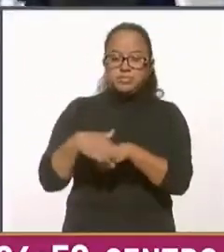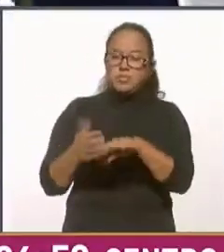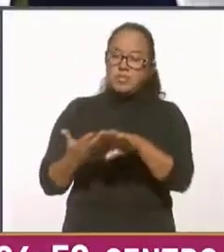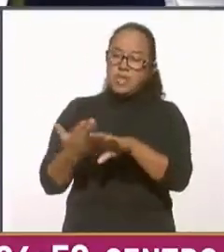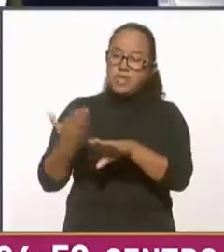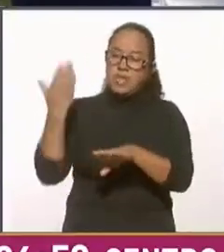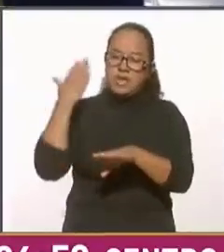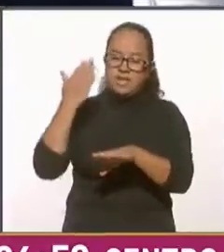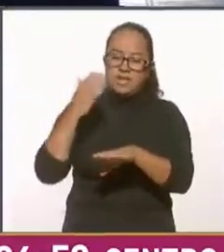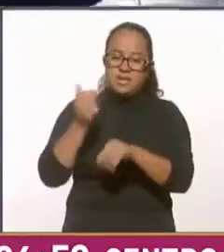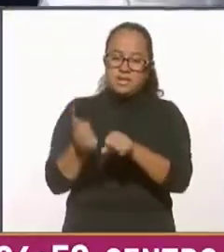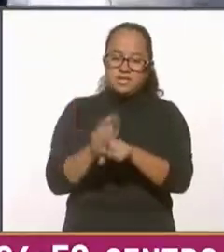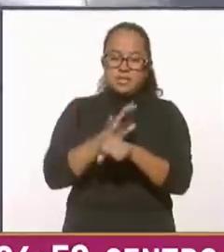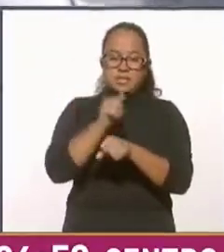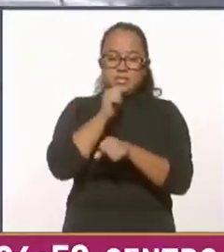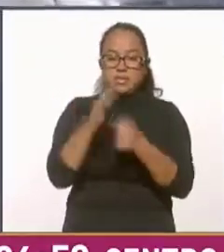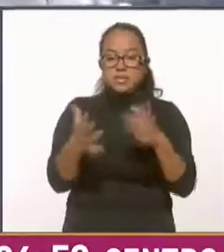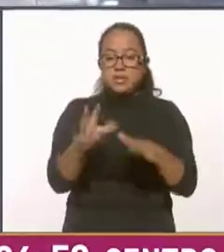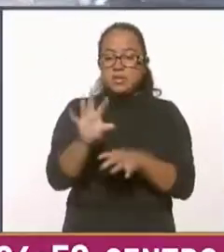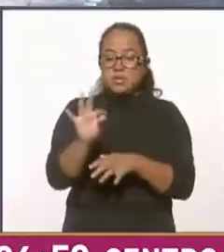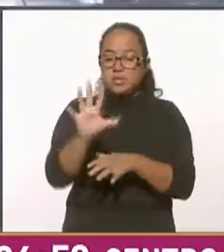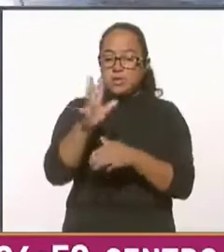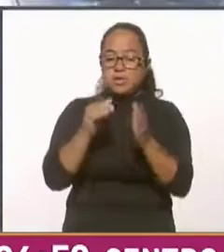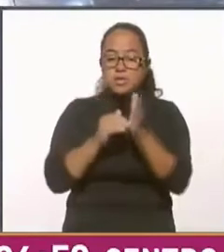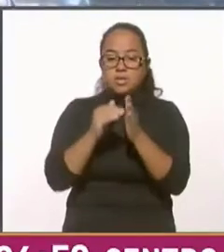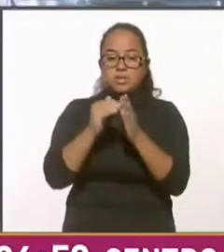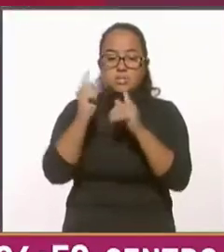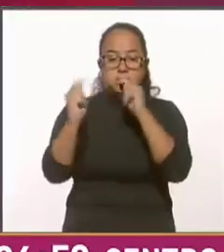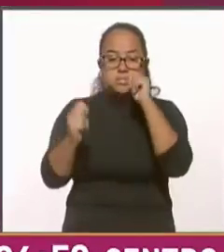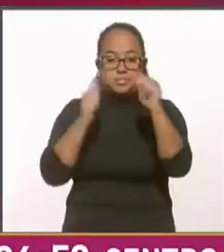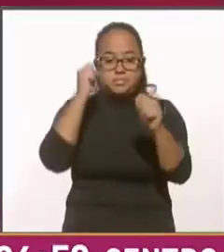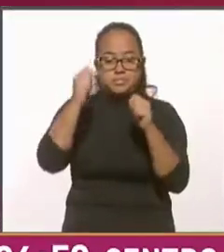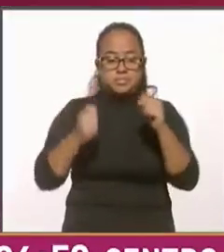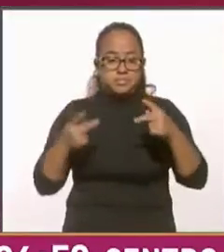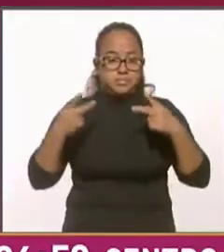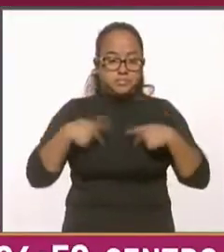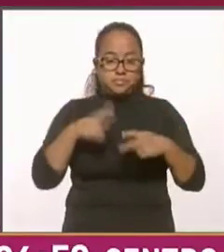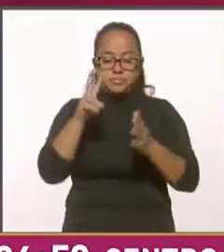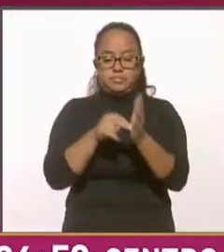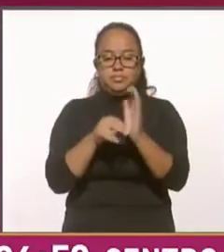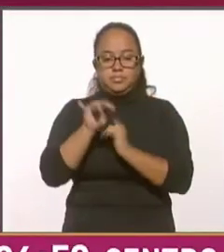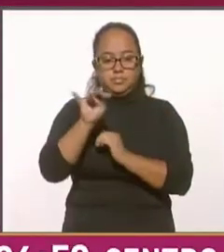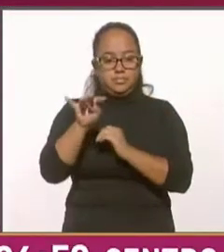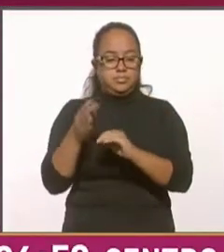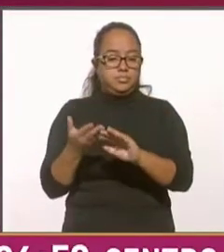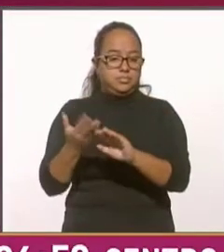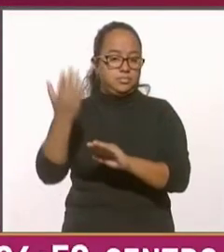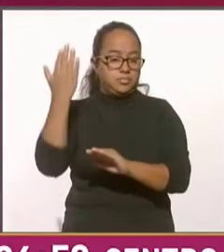antes de la pandemia, que era alrededor de 45 millones de turistas en el 2019,